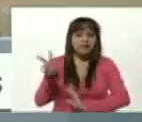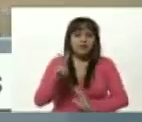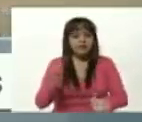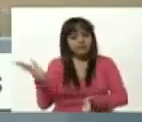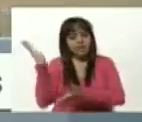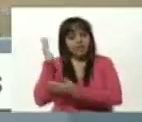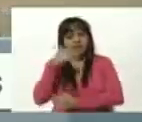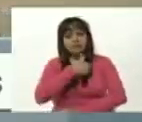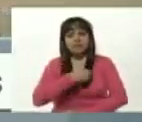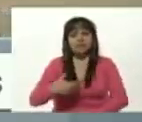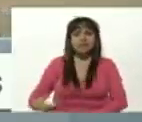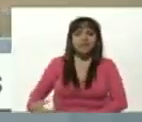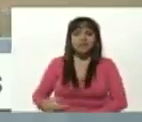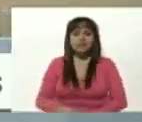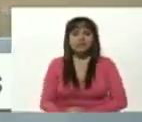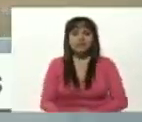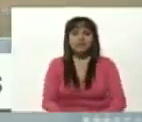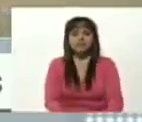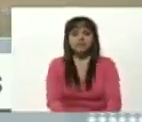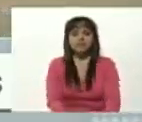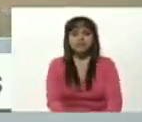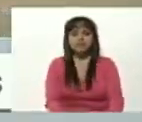presidente.